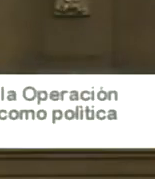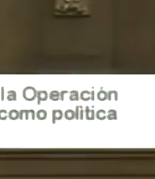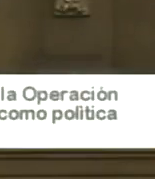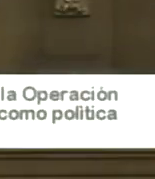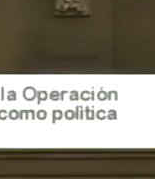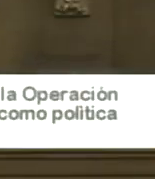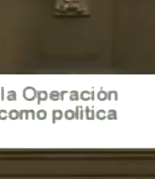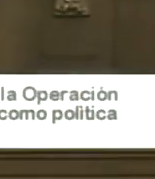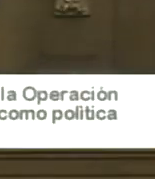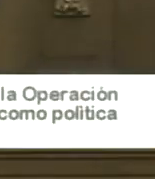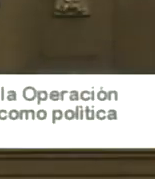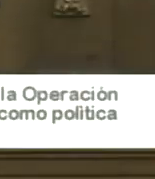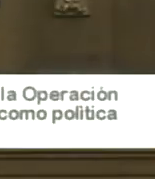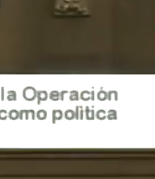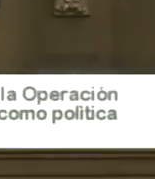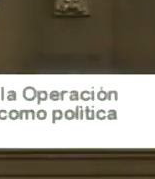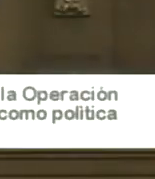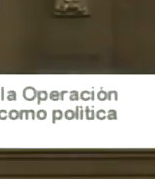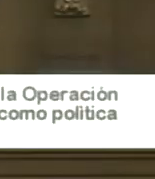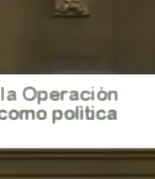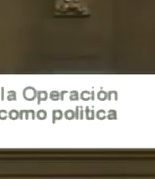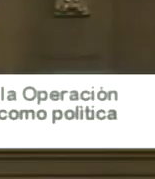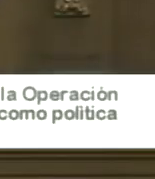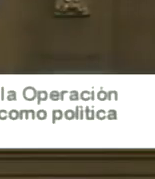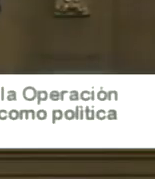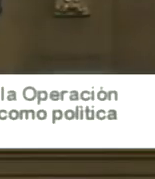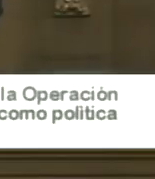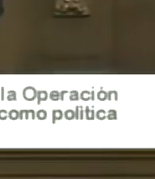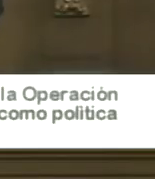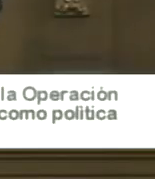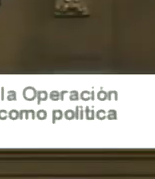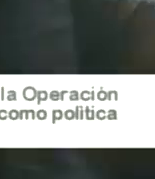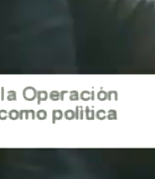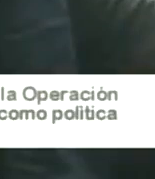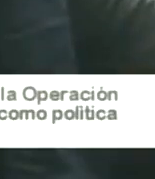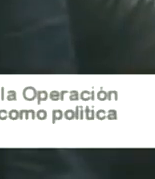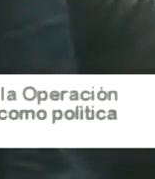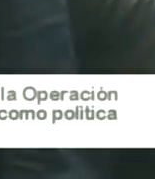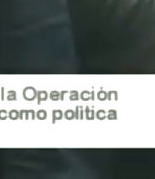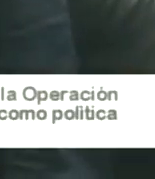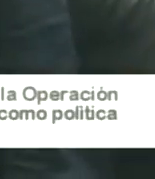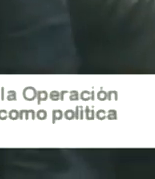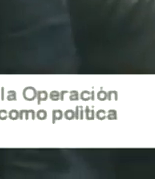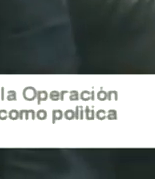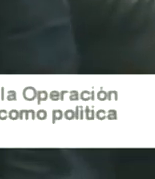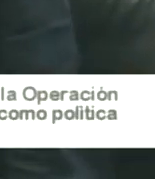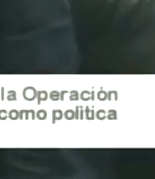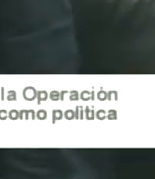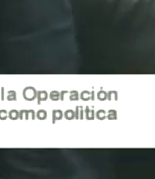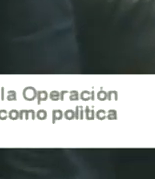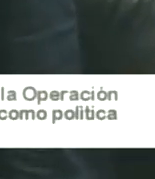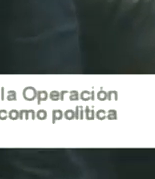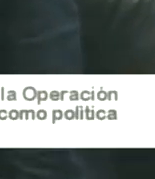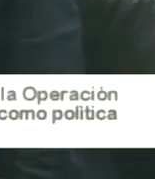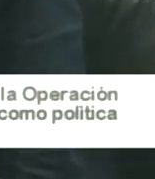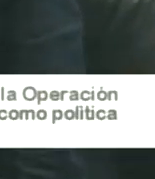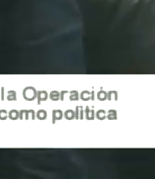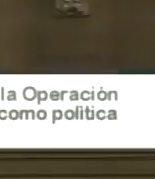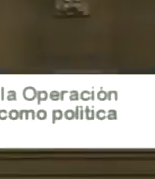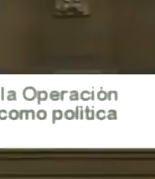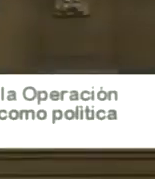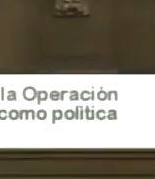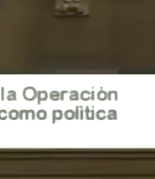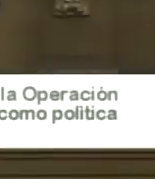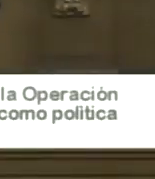deben reeducarse, donde hombres y mujeres que cometieron delitos, que cometieron errores, se les garantice